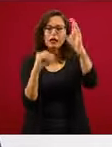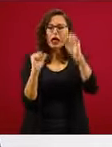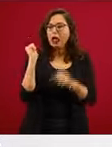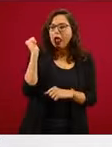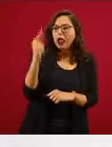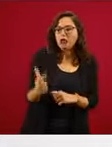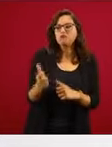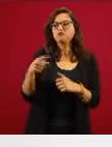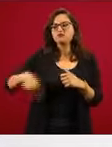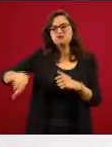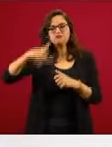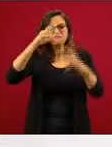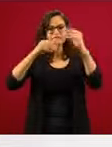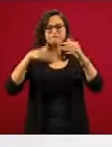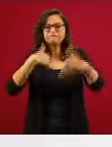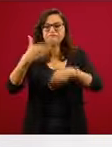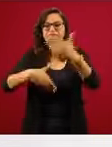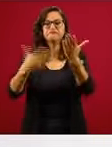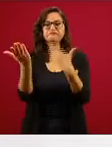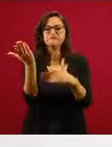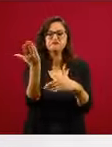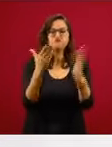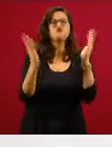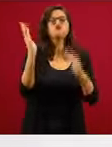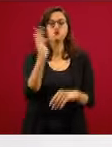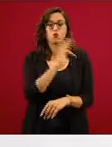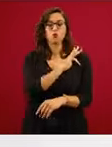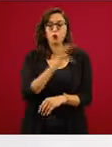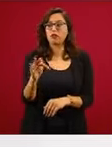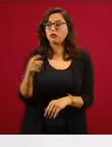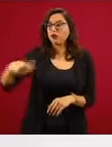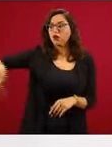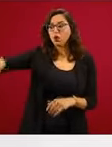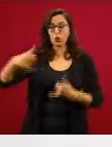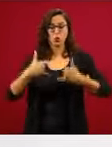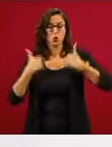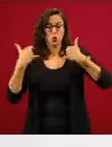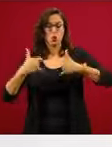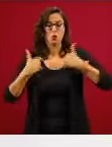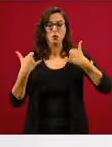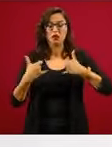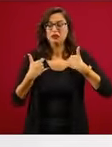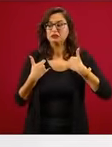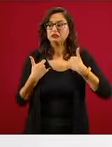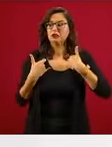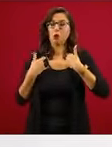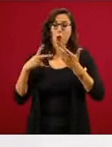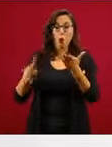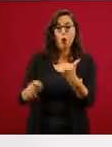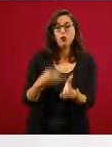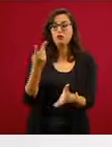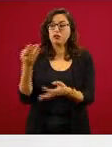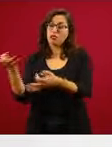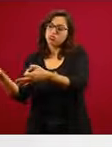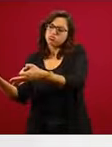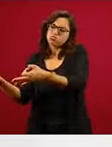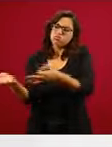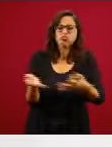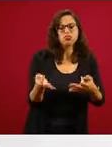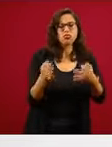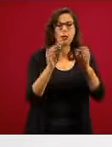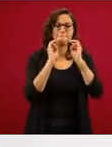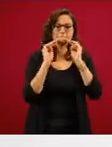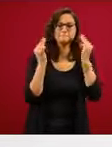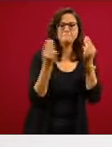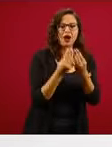salir adelante. No dejaremos que los jóvenes sean enganchados por la delincuencia.